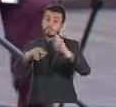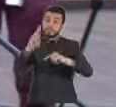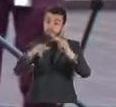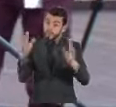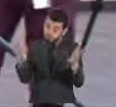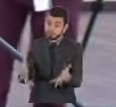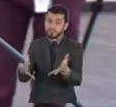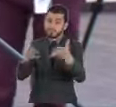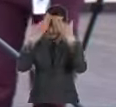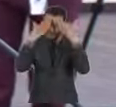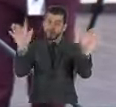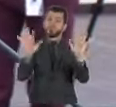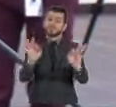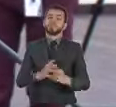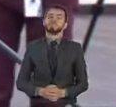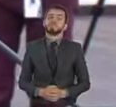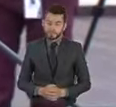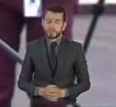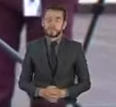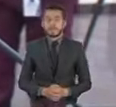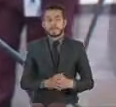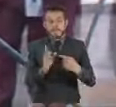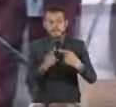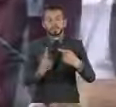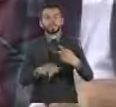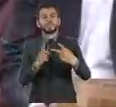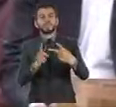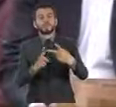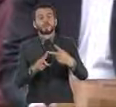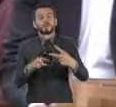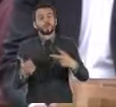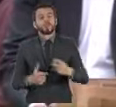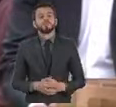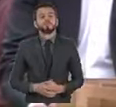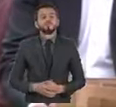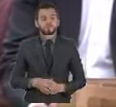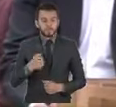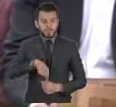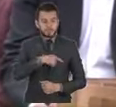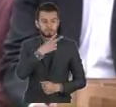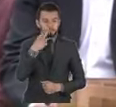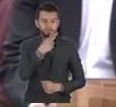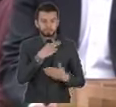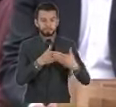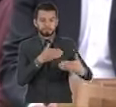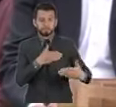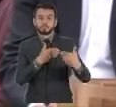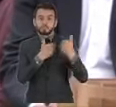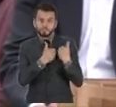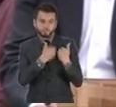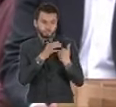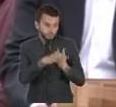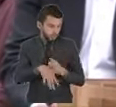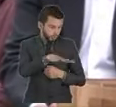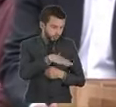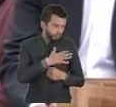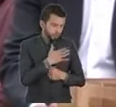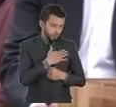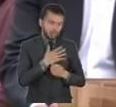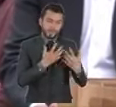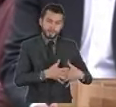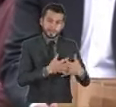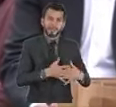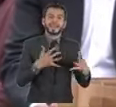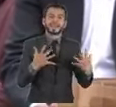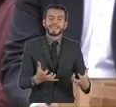democracia. Ya desde el punto de vista un poco más específico, desde el sector queremos construir